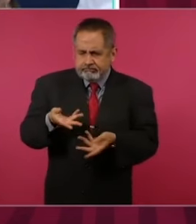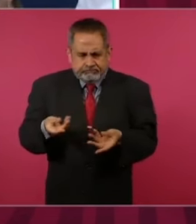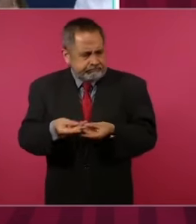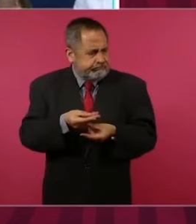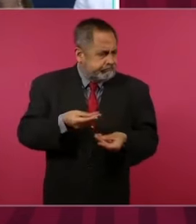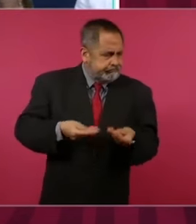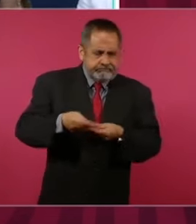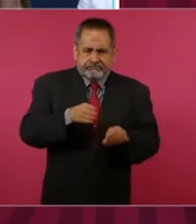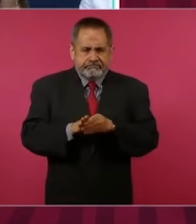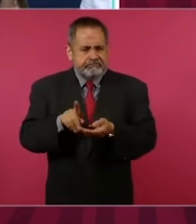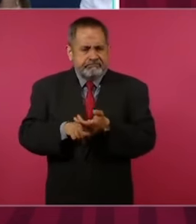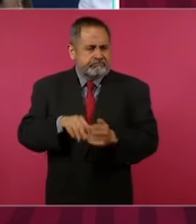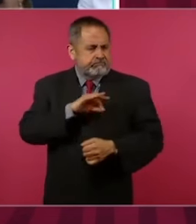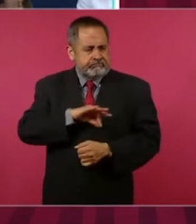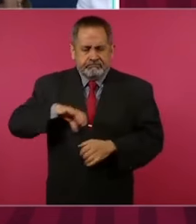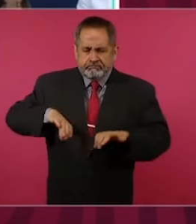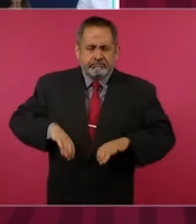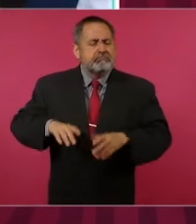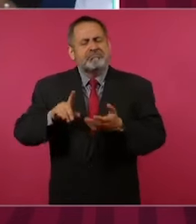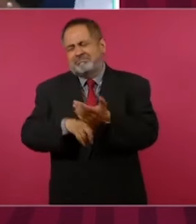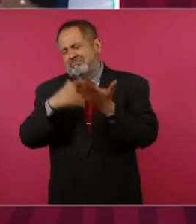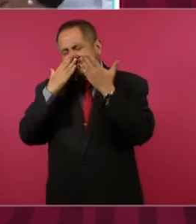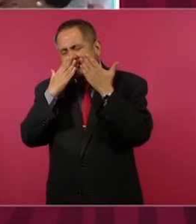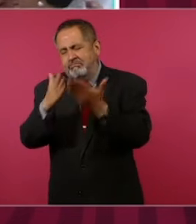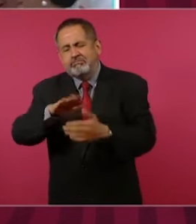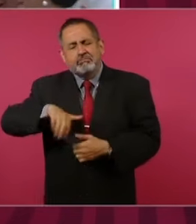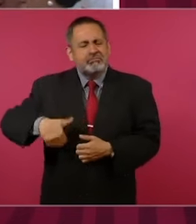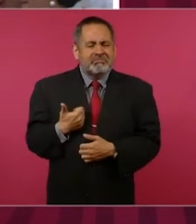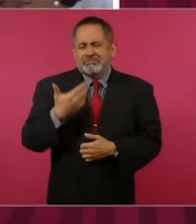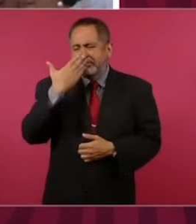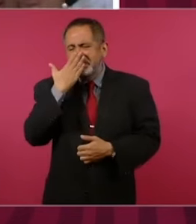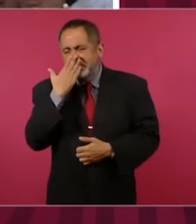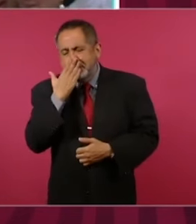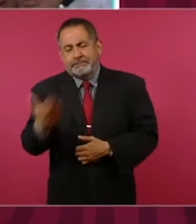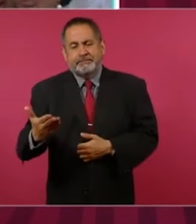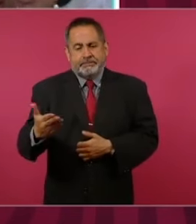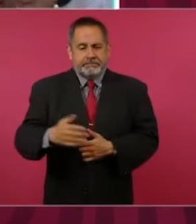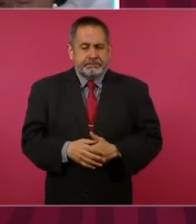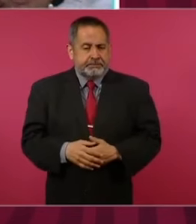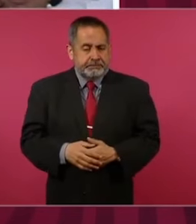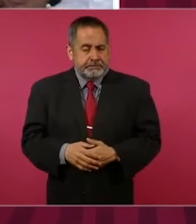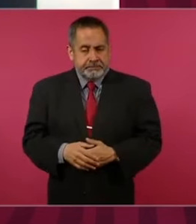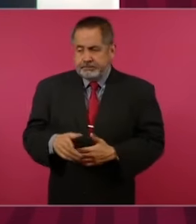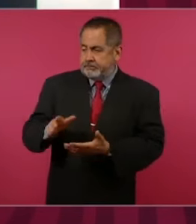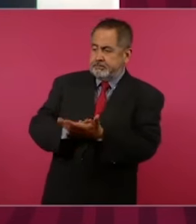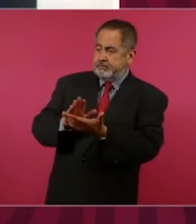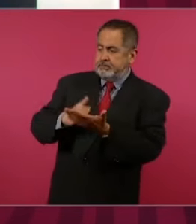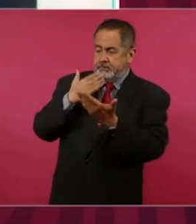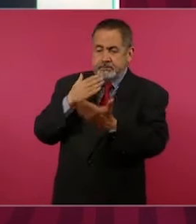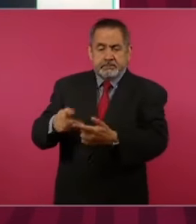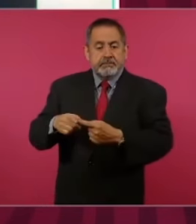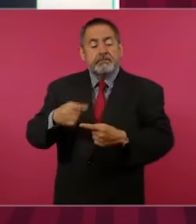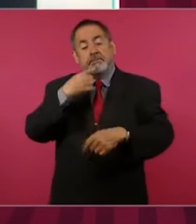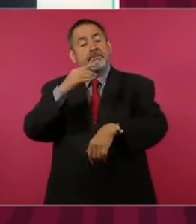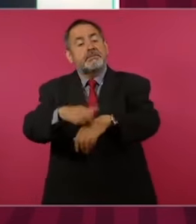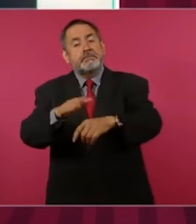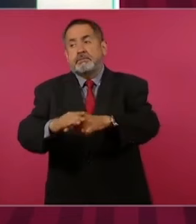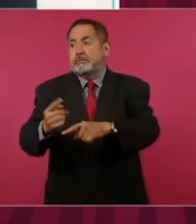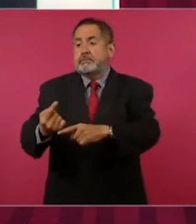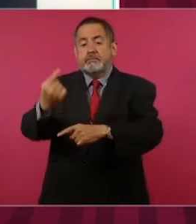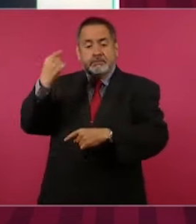recursos y llevarán estos trabajos a muy buen término. Cabe hacer mención que el pasado 10 de